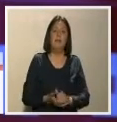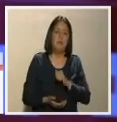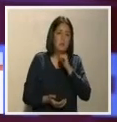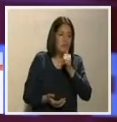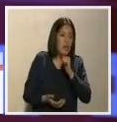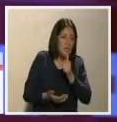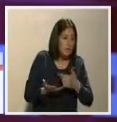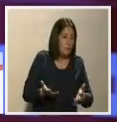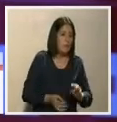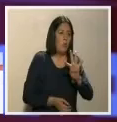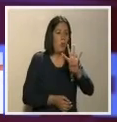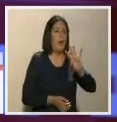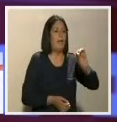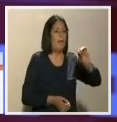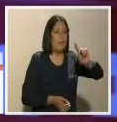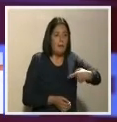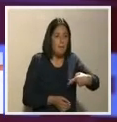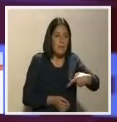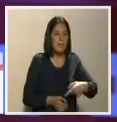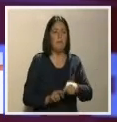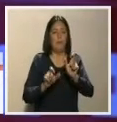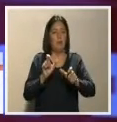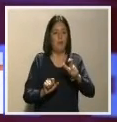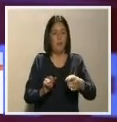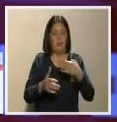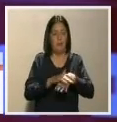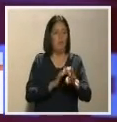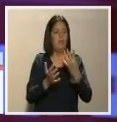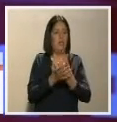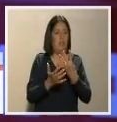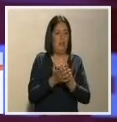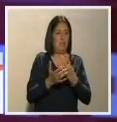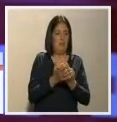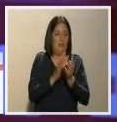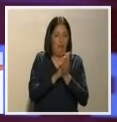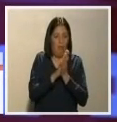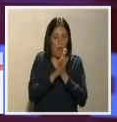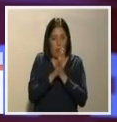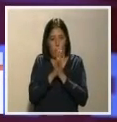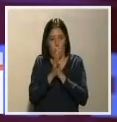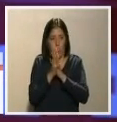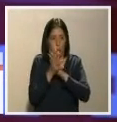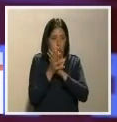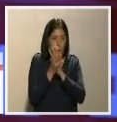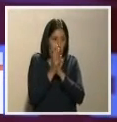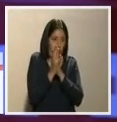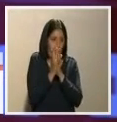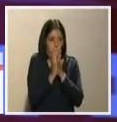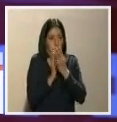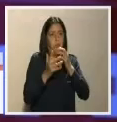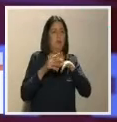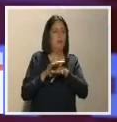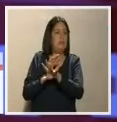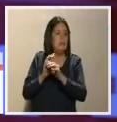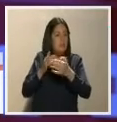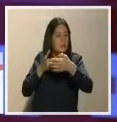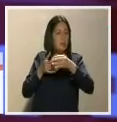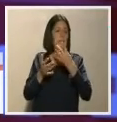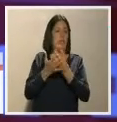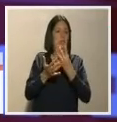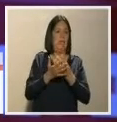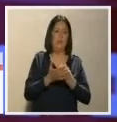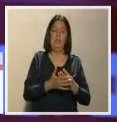para 40.000 reos encarcelados hoy que están empaquetados como sardinas y que